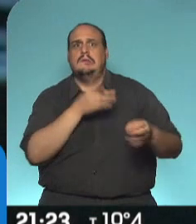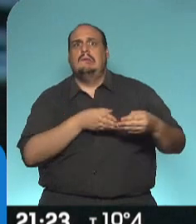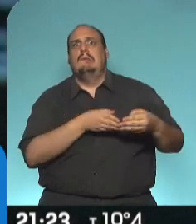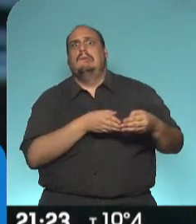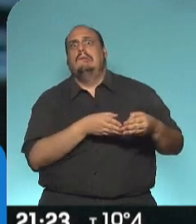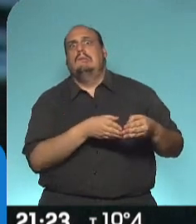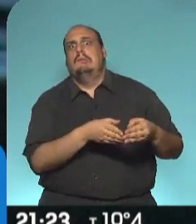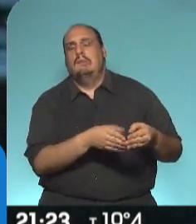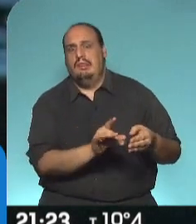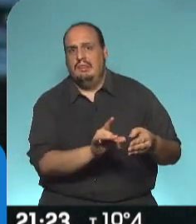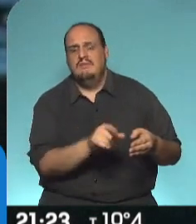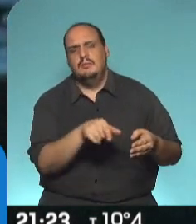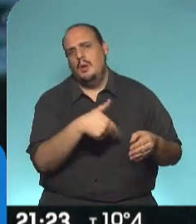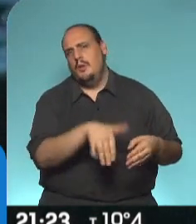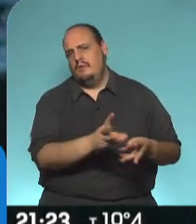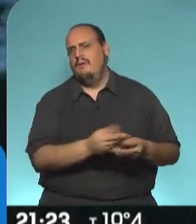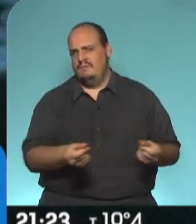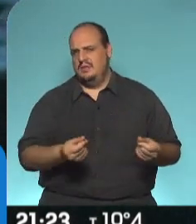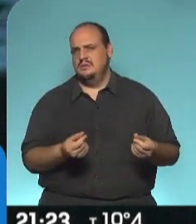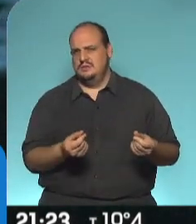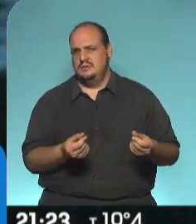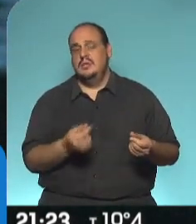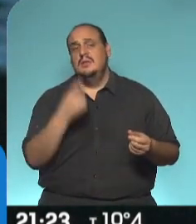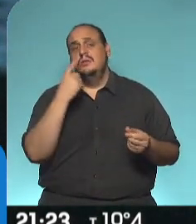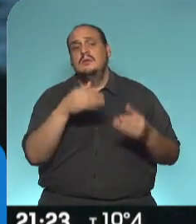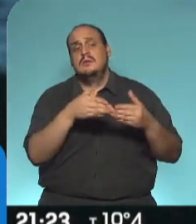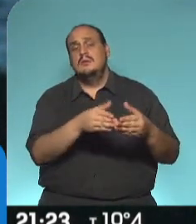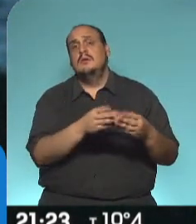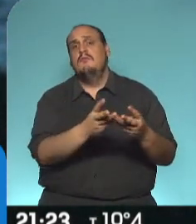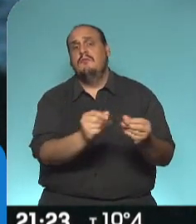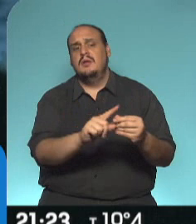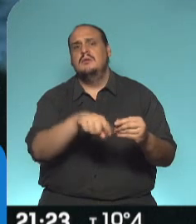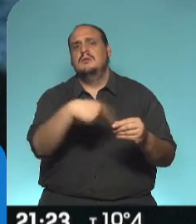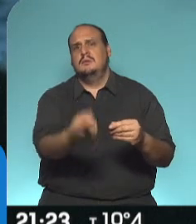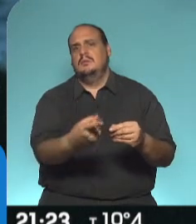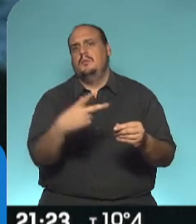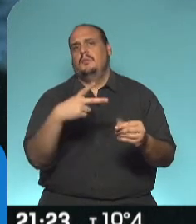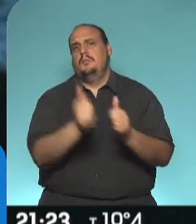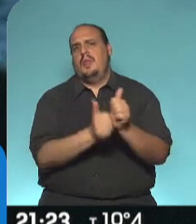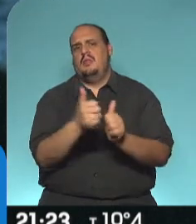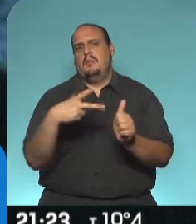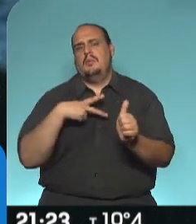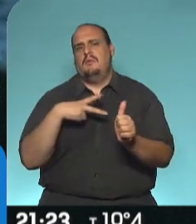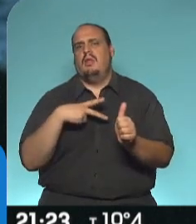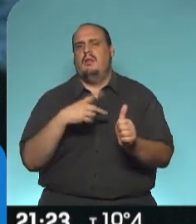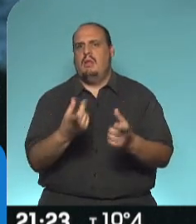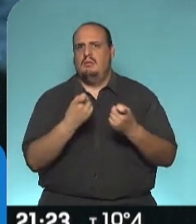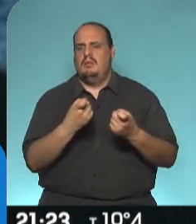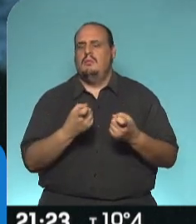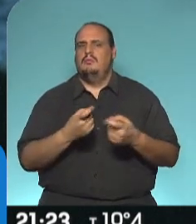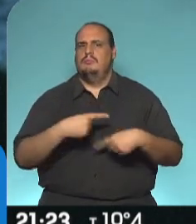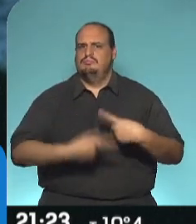terminar pero esto va a pasar va a terminar y para el día después te necesitamos que el sector privado esté de pie lo necesitamos como aliados necesitamos que los hoteles